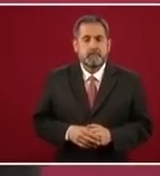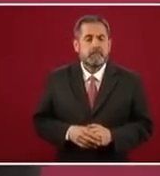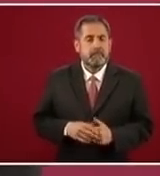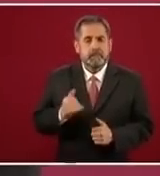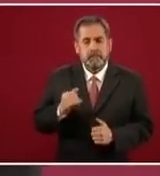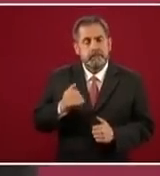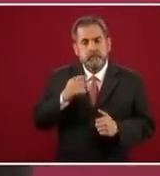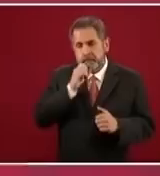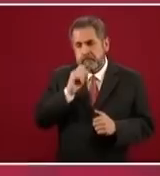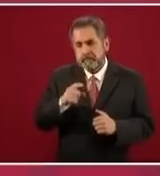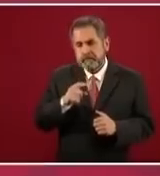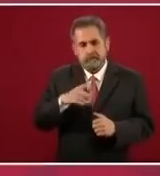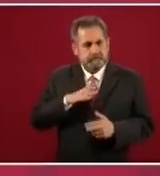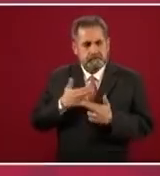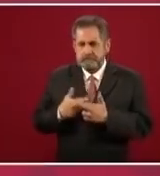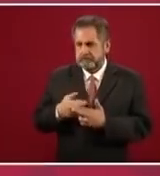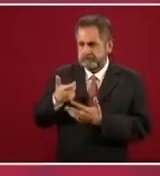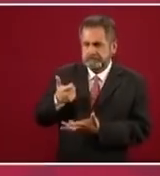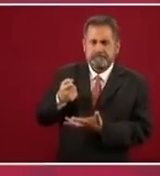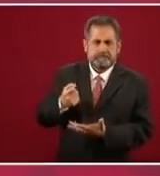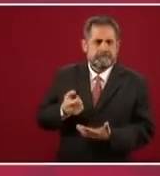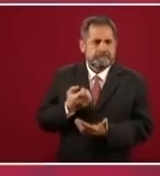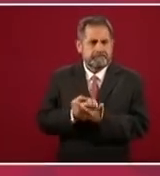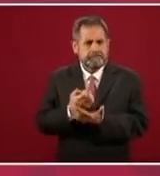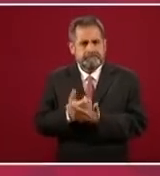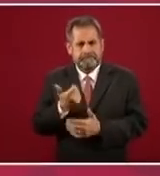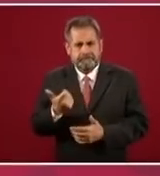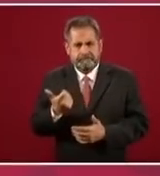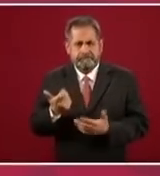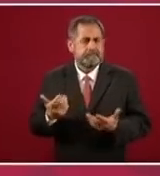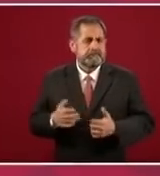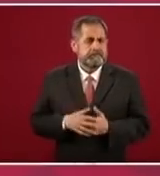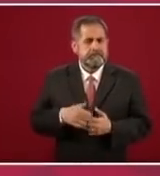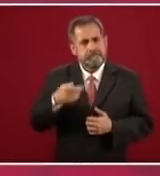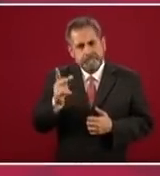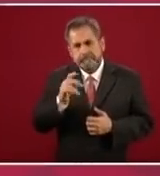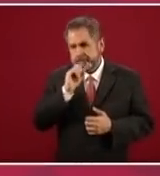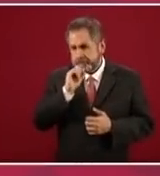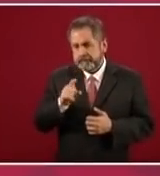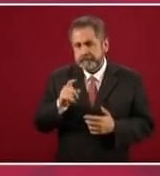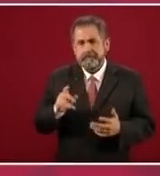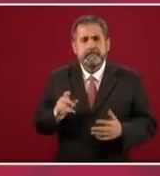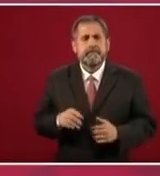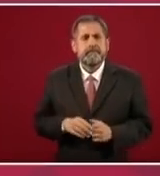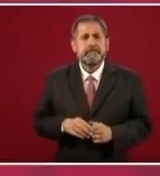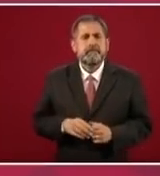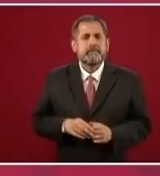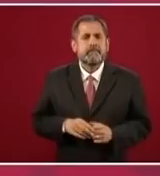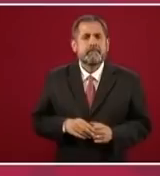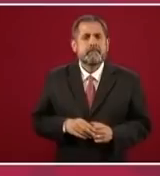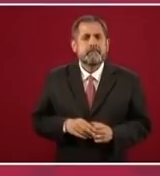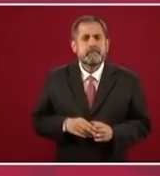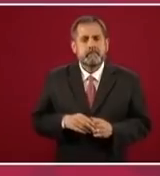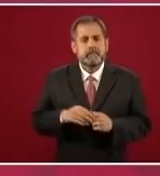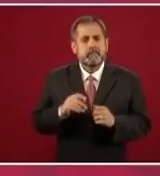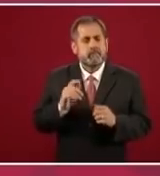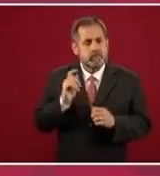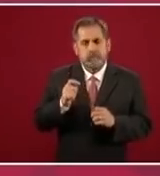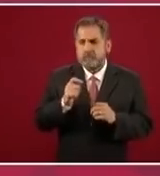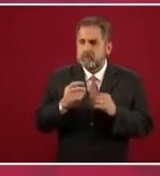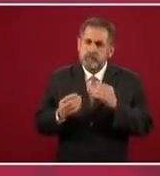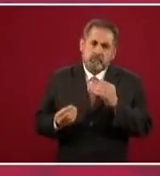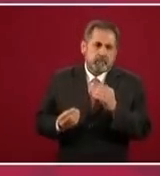y hay recursos económicos. Pero de todas maneras, es establecer un